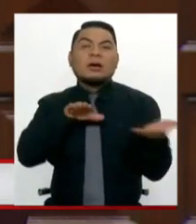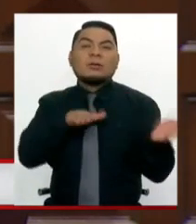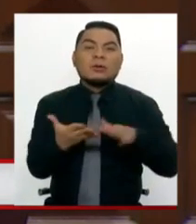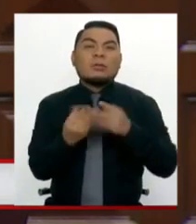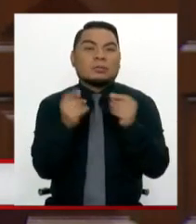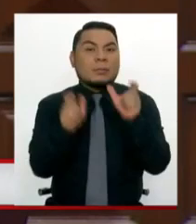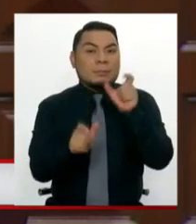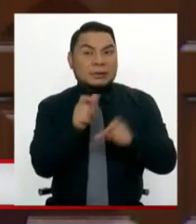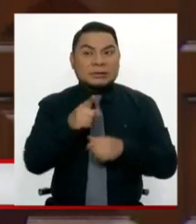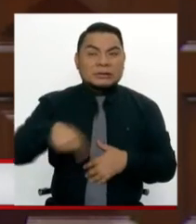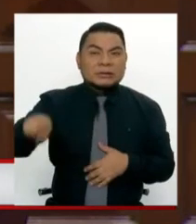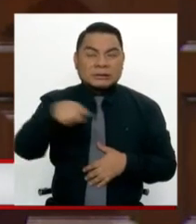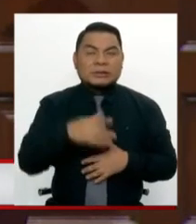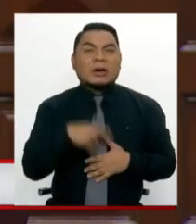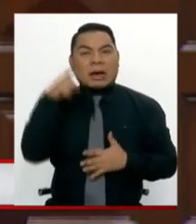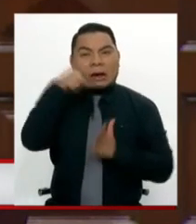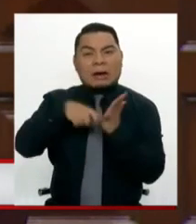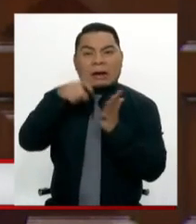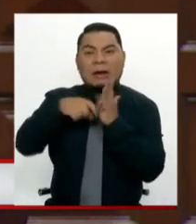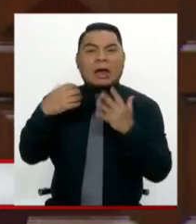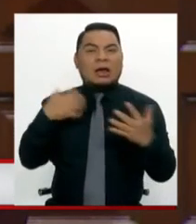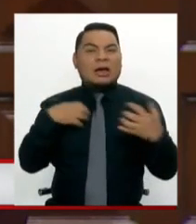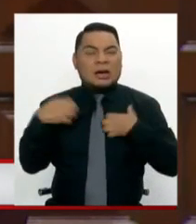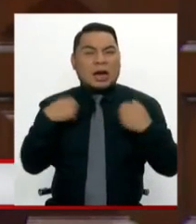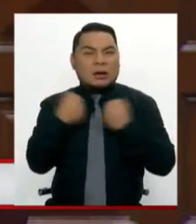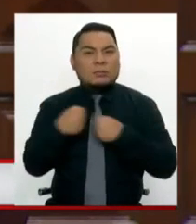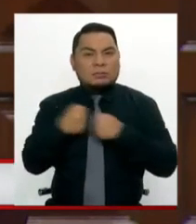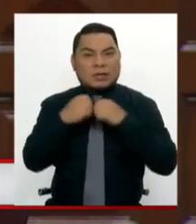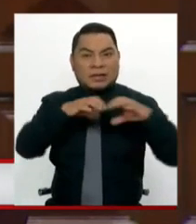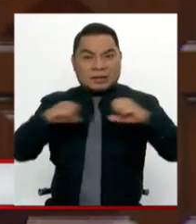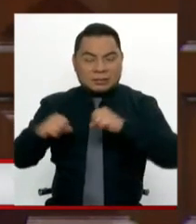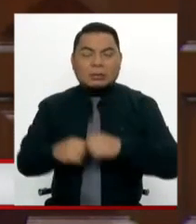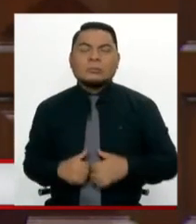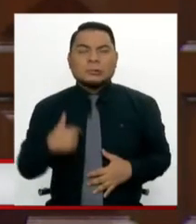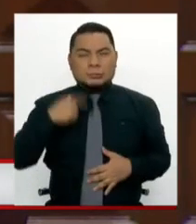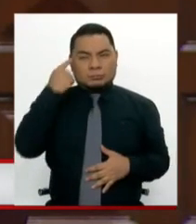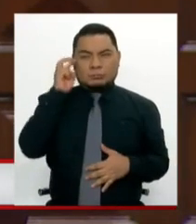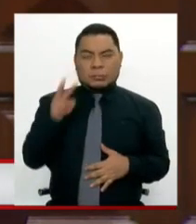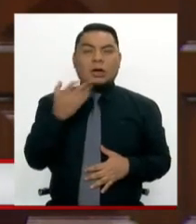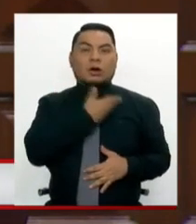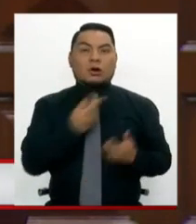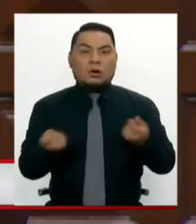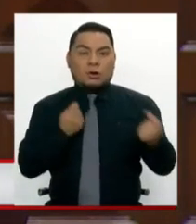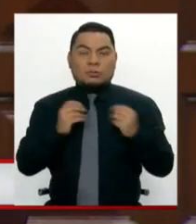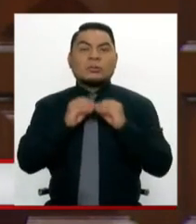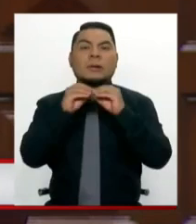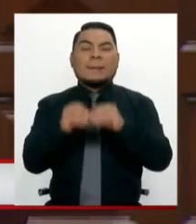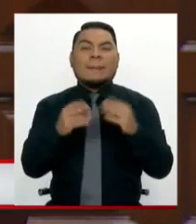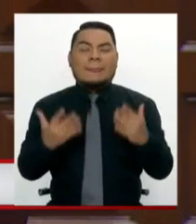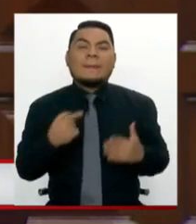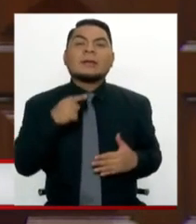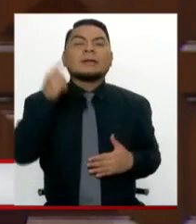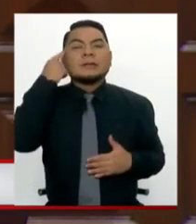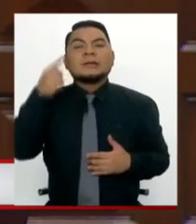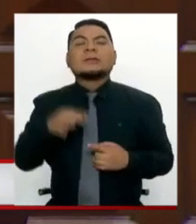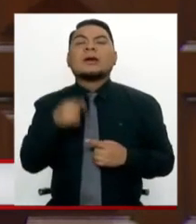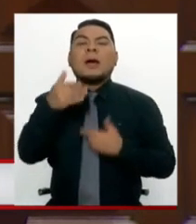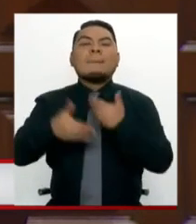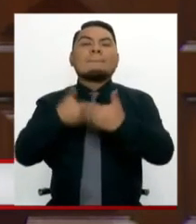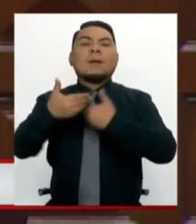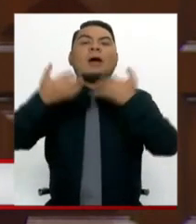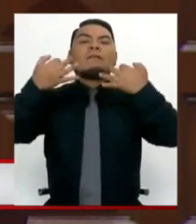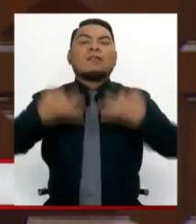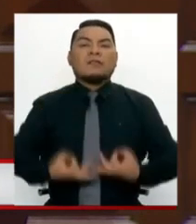varias vidas humanas, por esta situación, nuestro gobierno incorporó una causal de exclusión al proceso